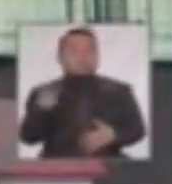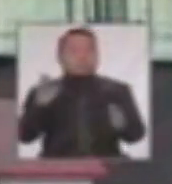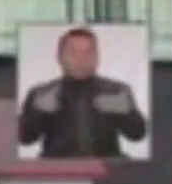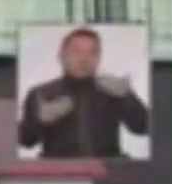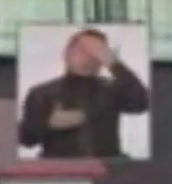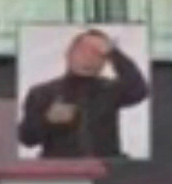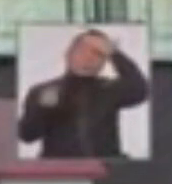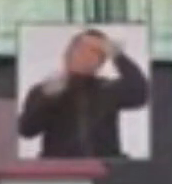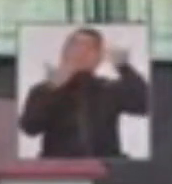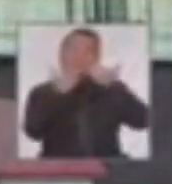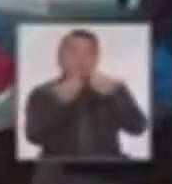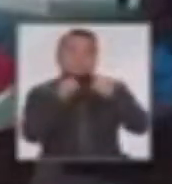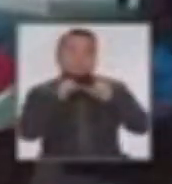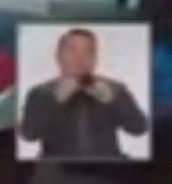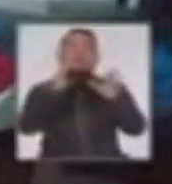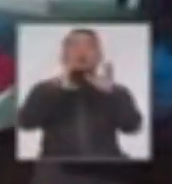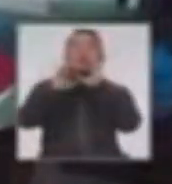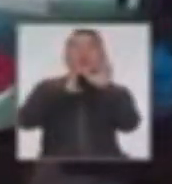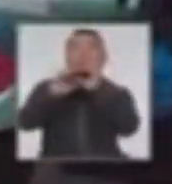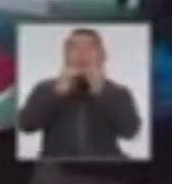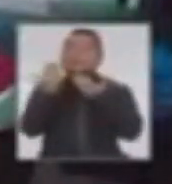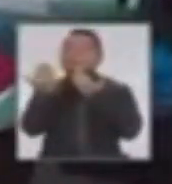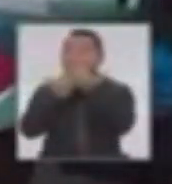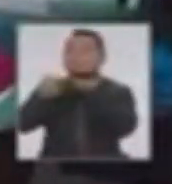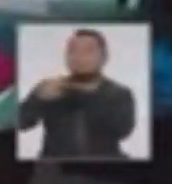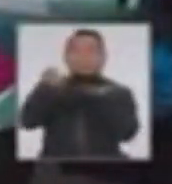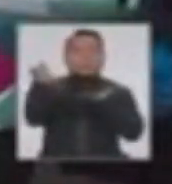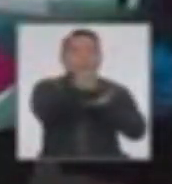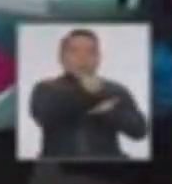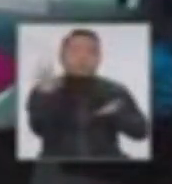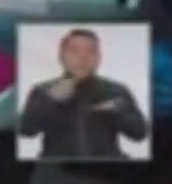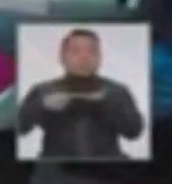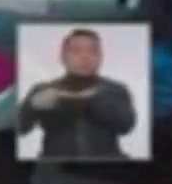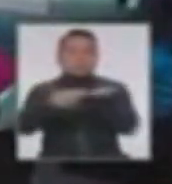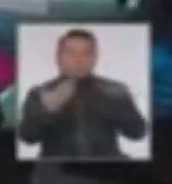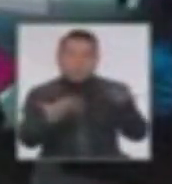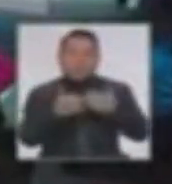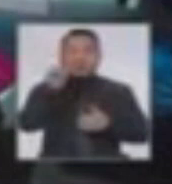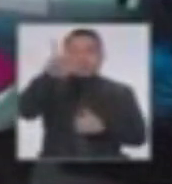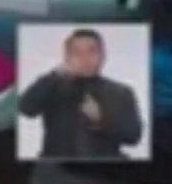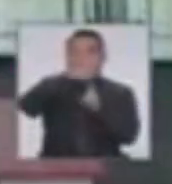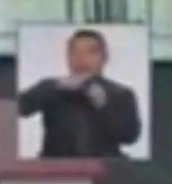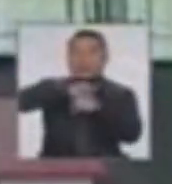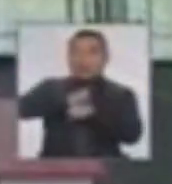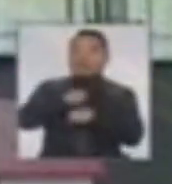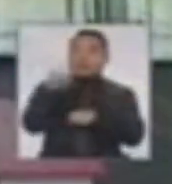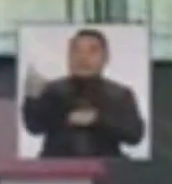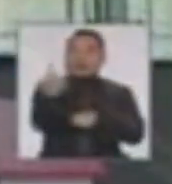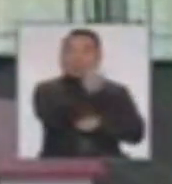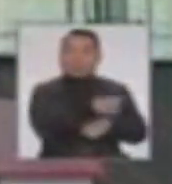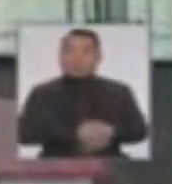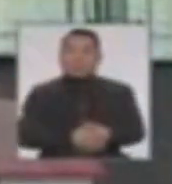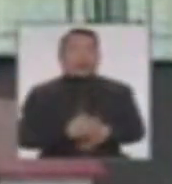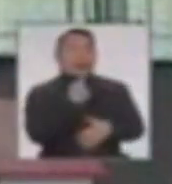Perú, bueno, el Fujimorismo, estamos abarcando varias décadas. ¿A qué te refieres exactamente? Hay varias pruebas, está demostrado cómo han sido los aportes